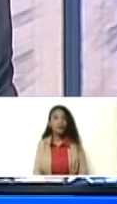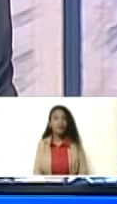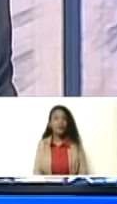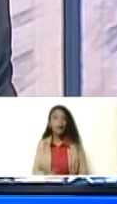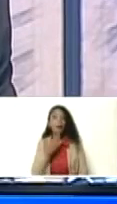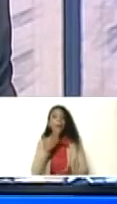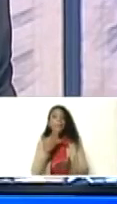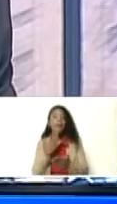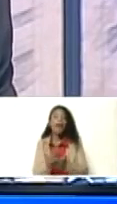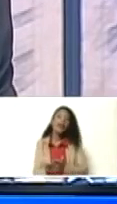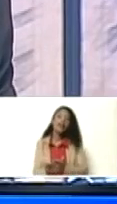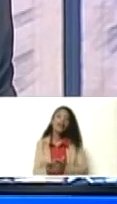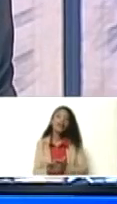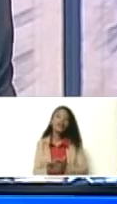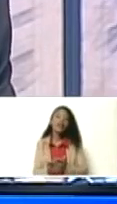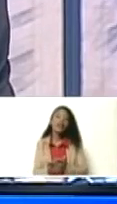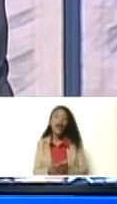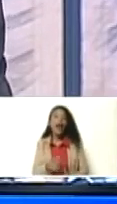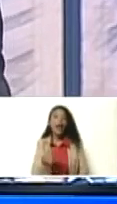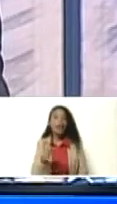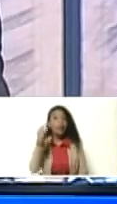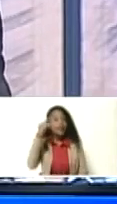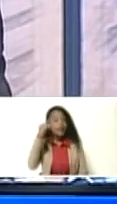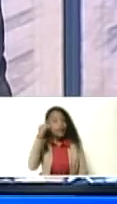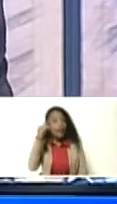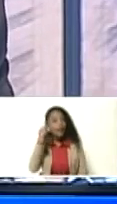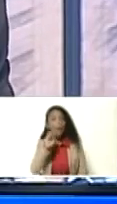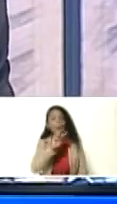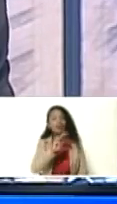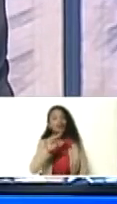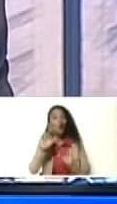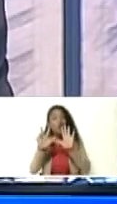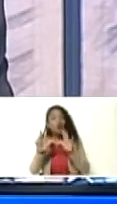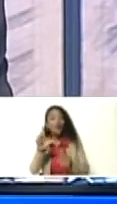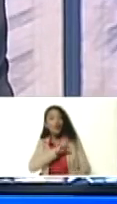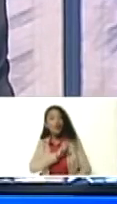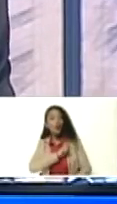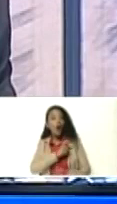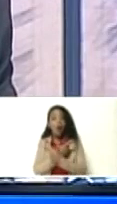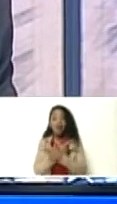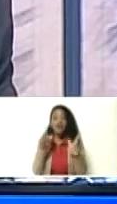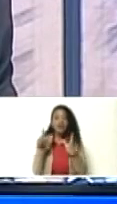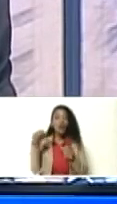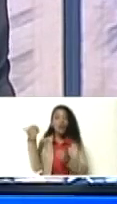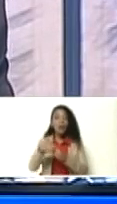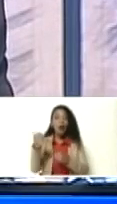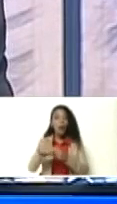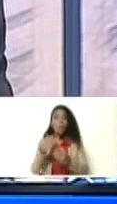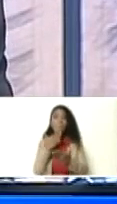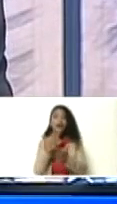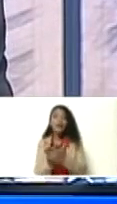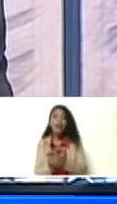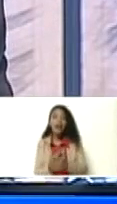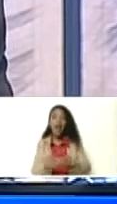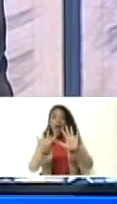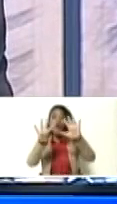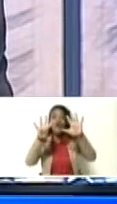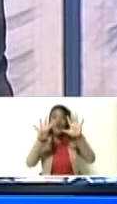pedir con motivo del 28 de enero, los 200 años de la liberación de Maracaibo, pedir la novena